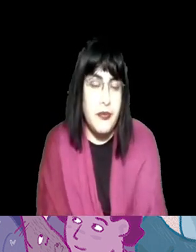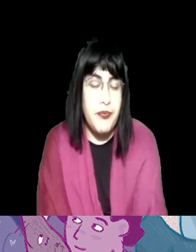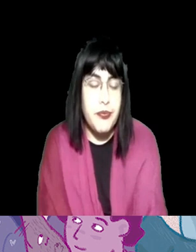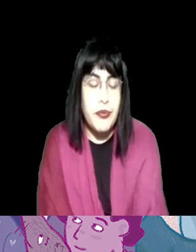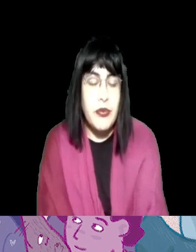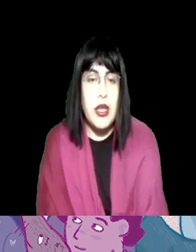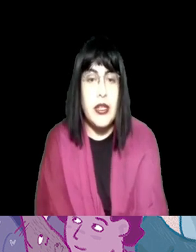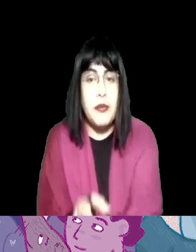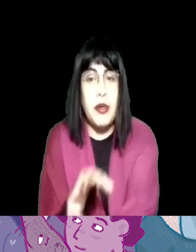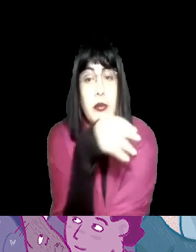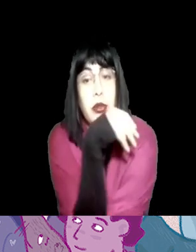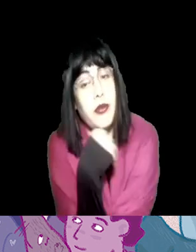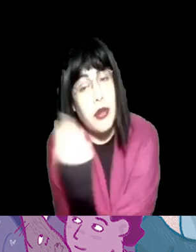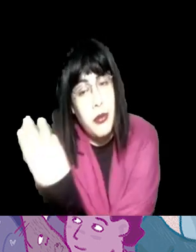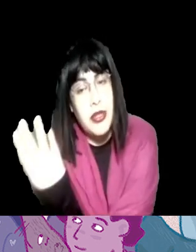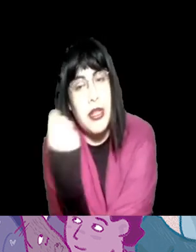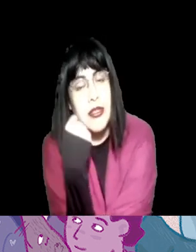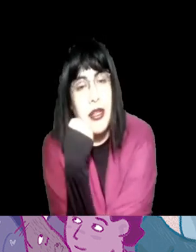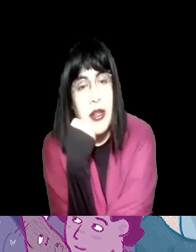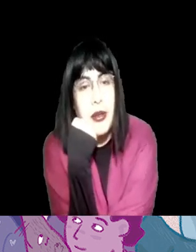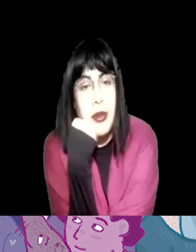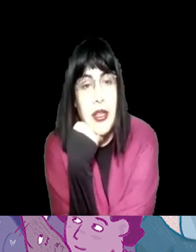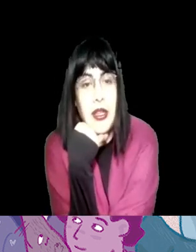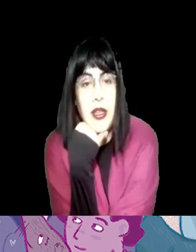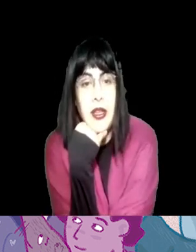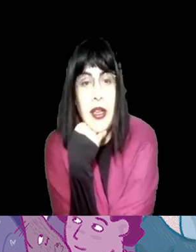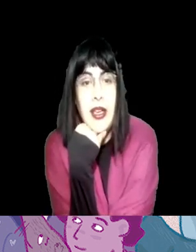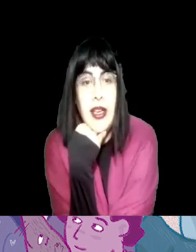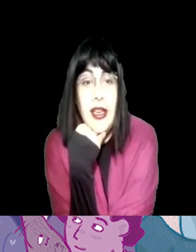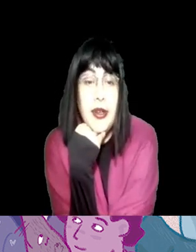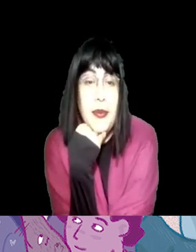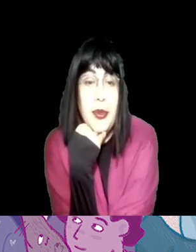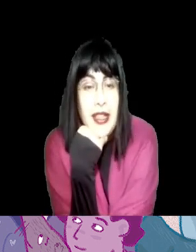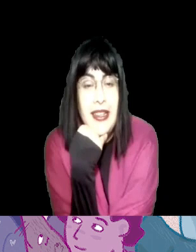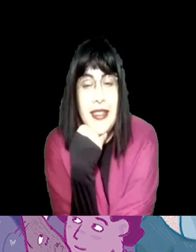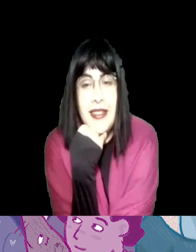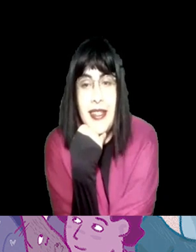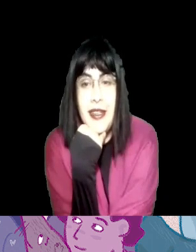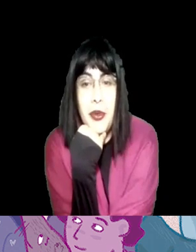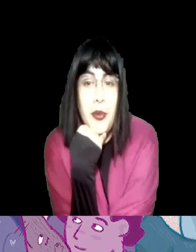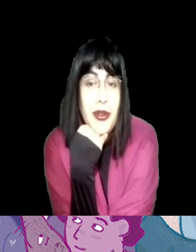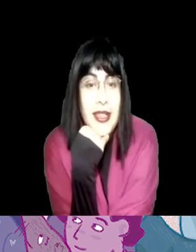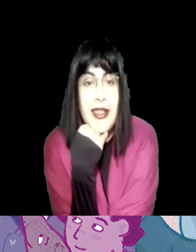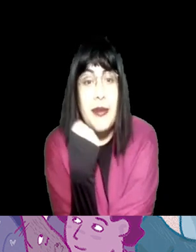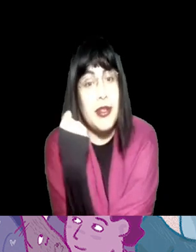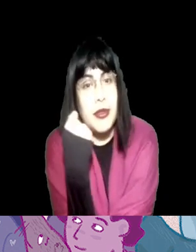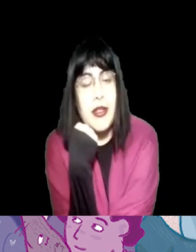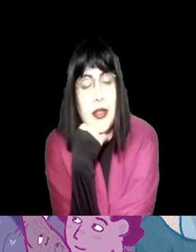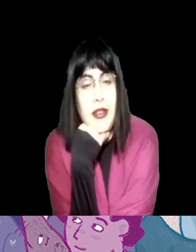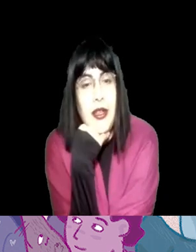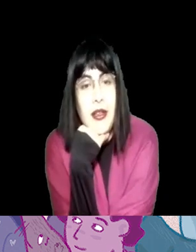representatividad en ese espacio. Bueno, afortunadamente Emilia Schneider ahora es parte de, es una diputada electa, así que por lo menos ahí ya